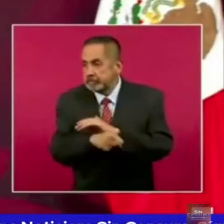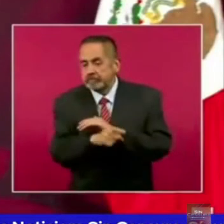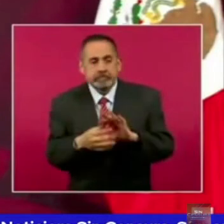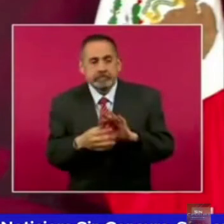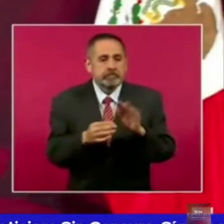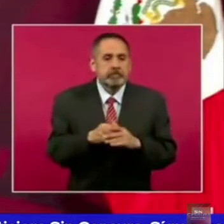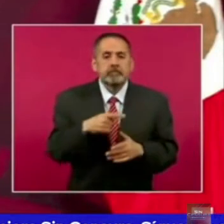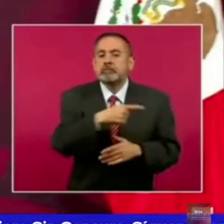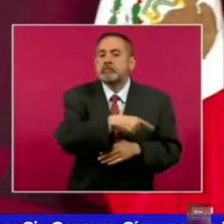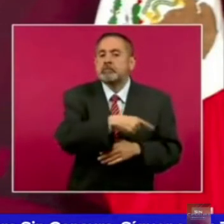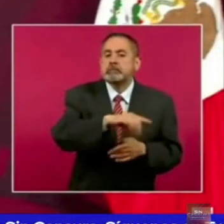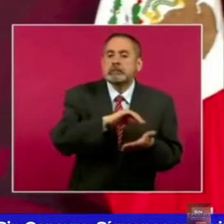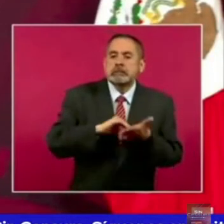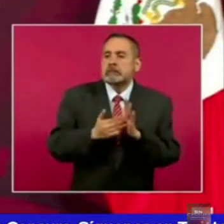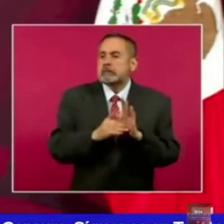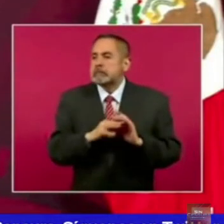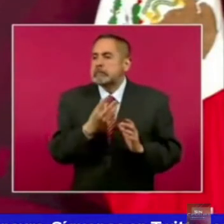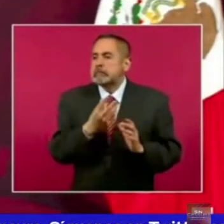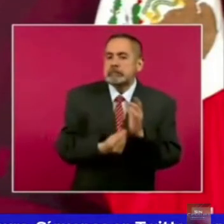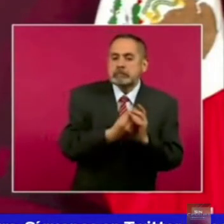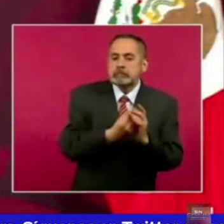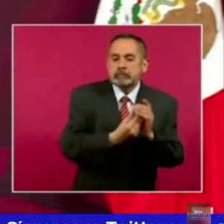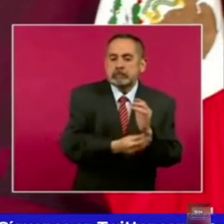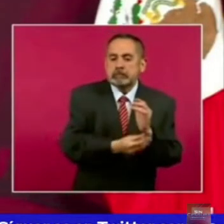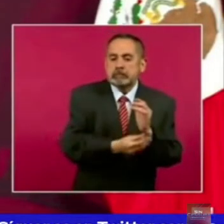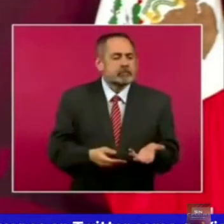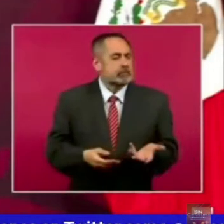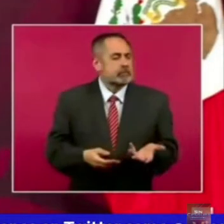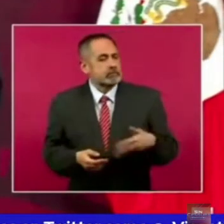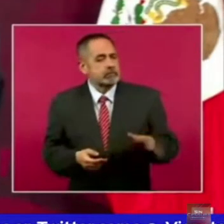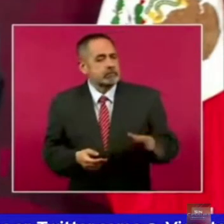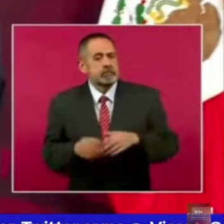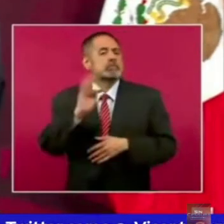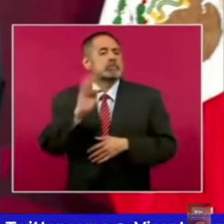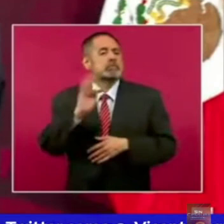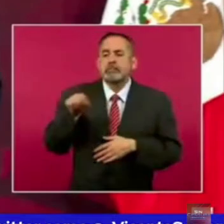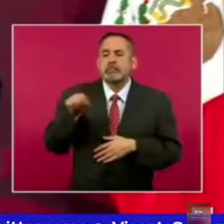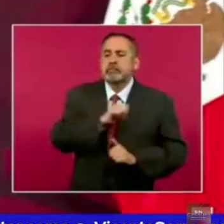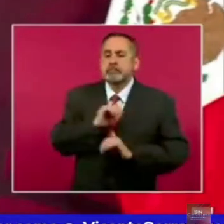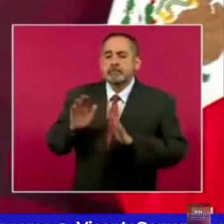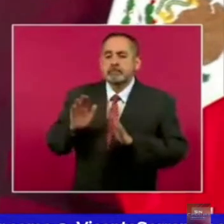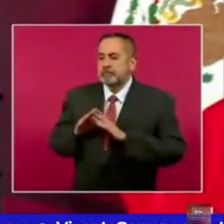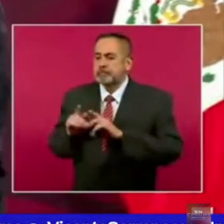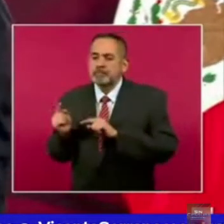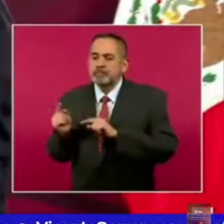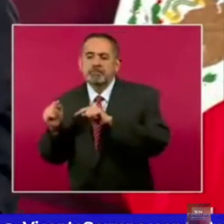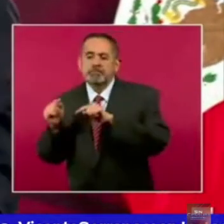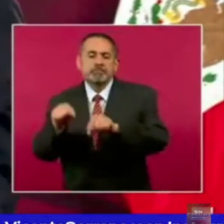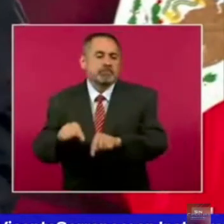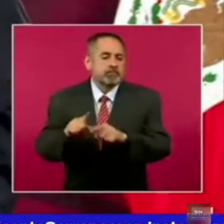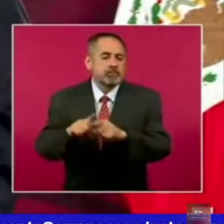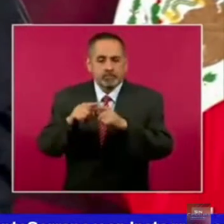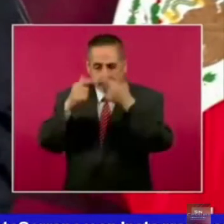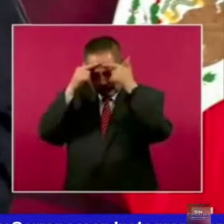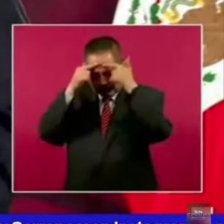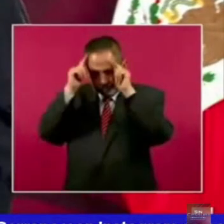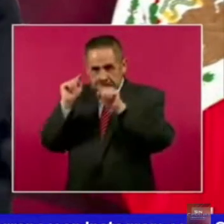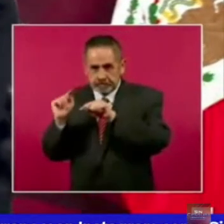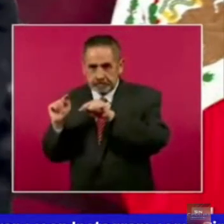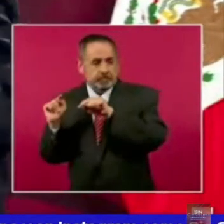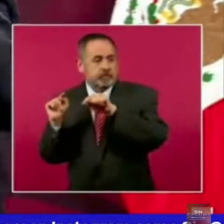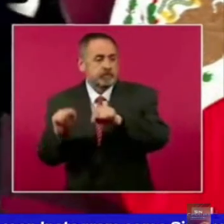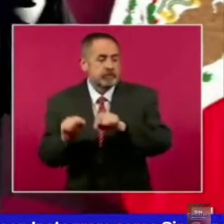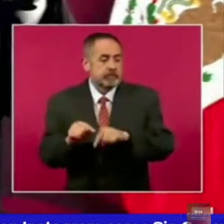si había una movilización del Ejército, una movilización de Marina,